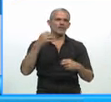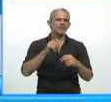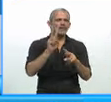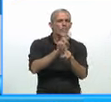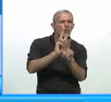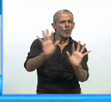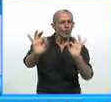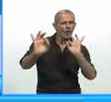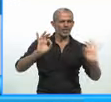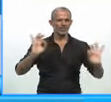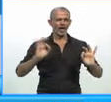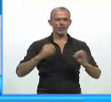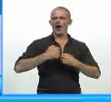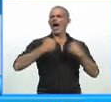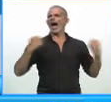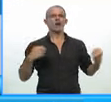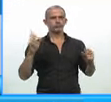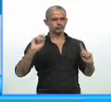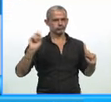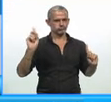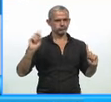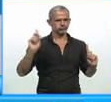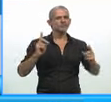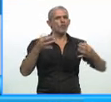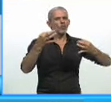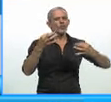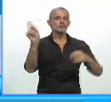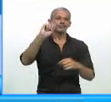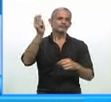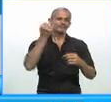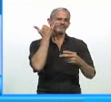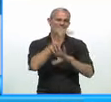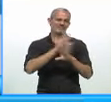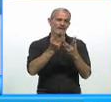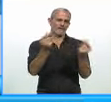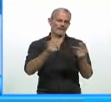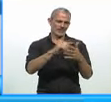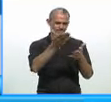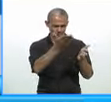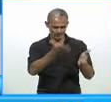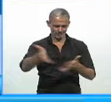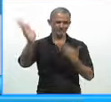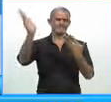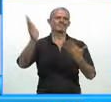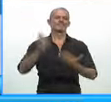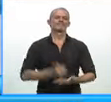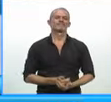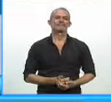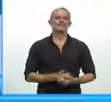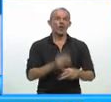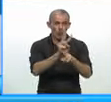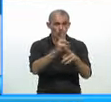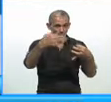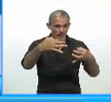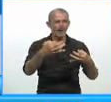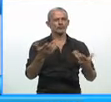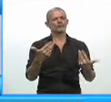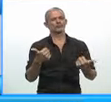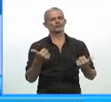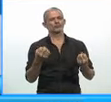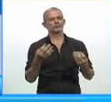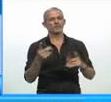prudentes. Hay que ser prudente. Sí, por supuesto. Muy bien, cuenta regresiva. Aguardamos la campana. Lo cuidaron, ¿no? Sí, más bien. Muy